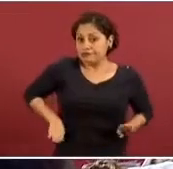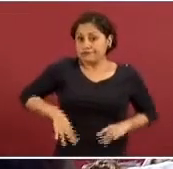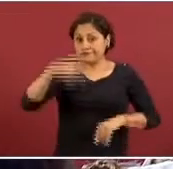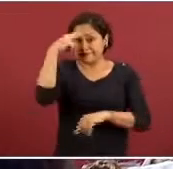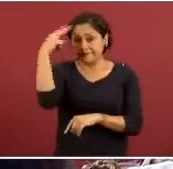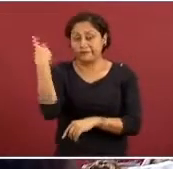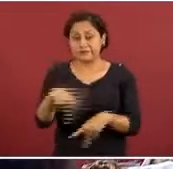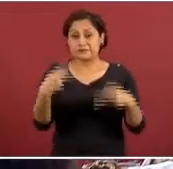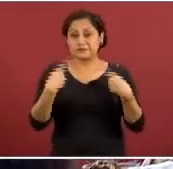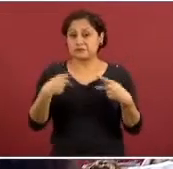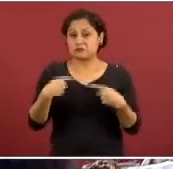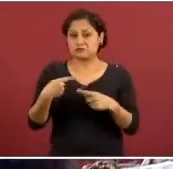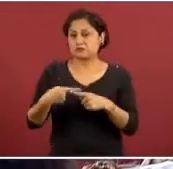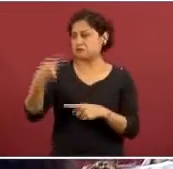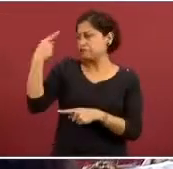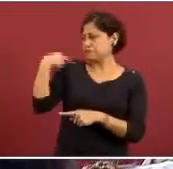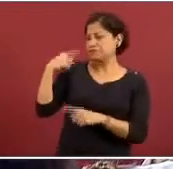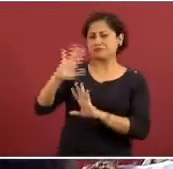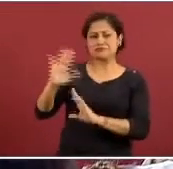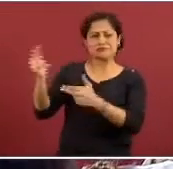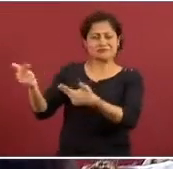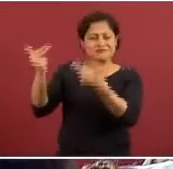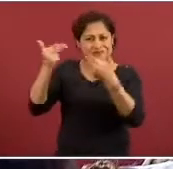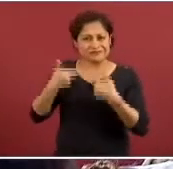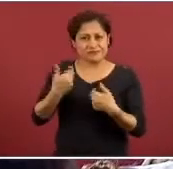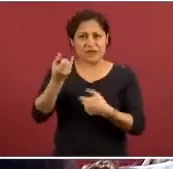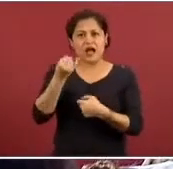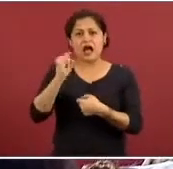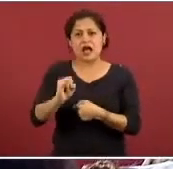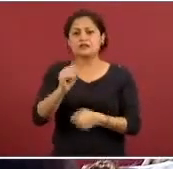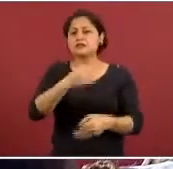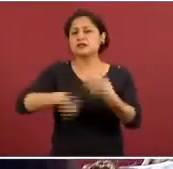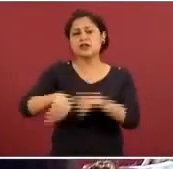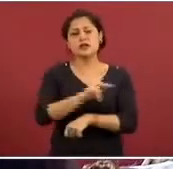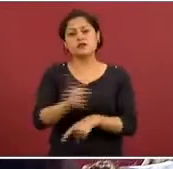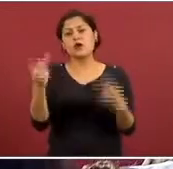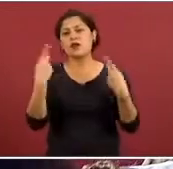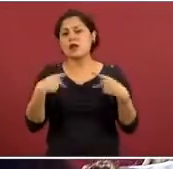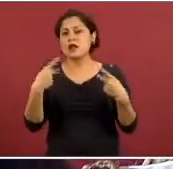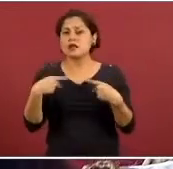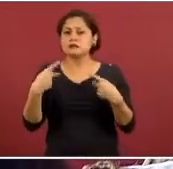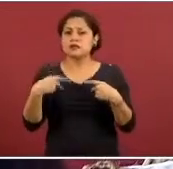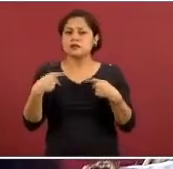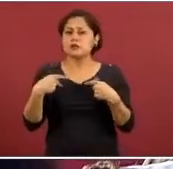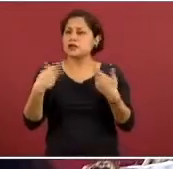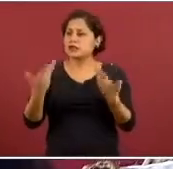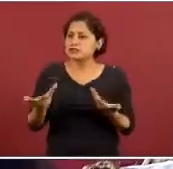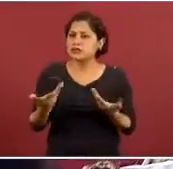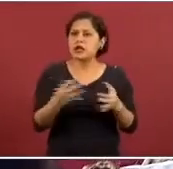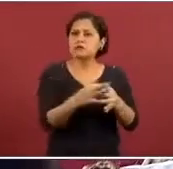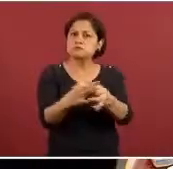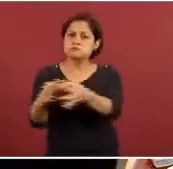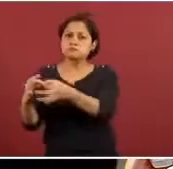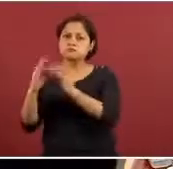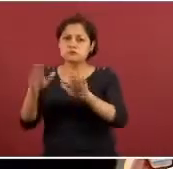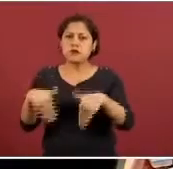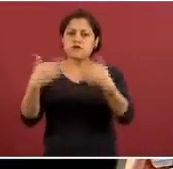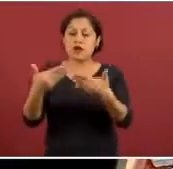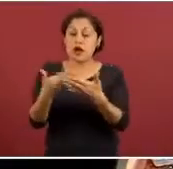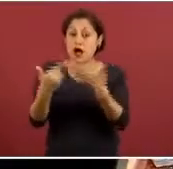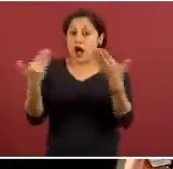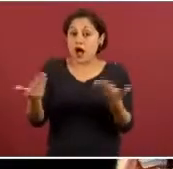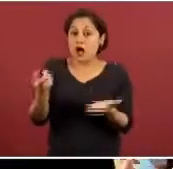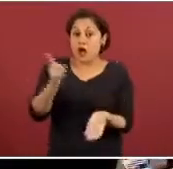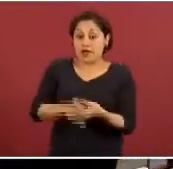sido pública, que salimos, nos solidarizamos, pero que es importante ahora llevarlo a la casa. La siguiente, por